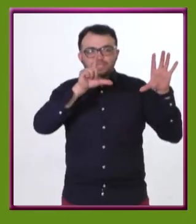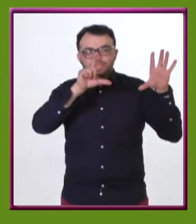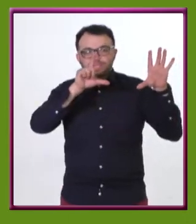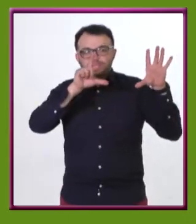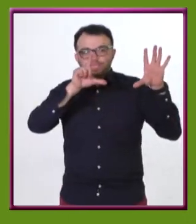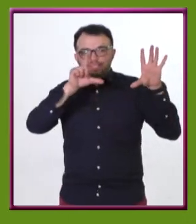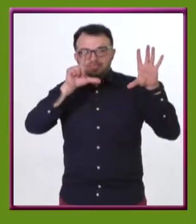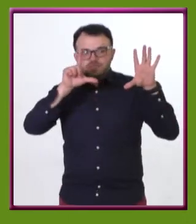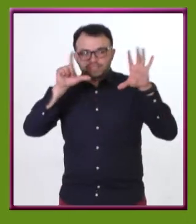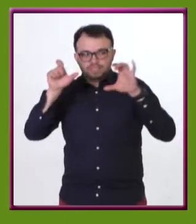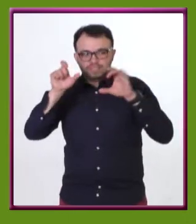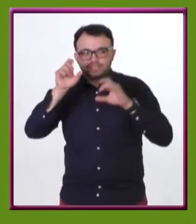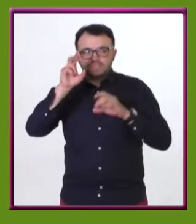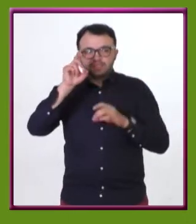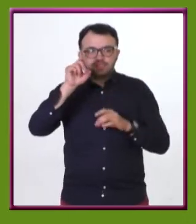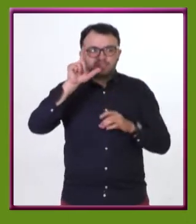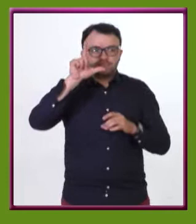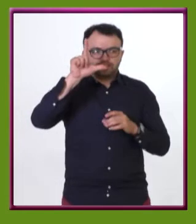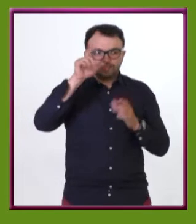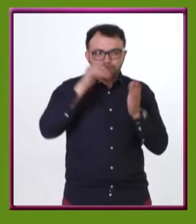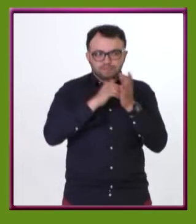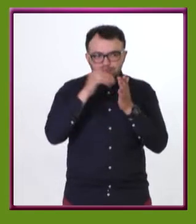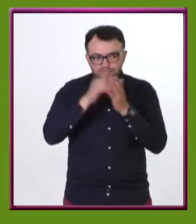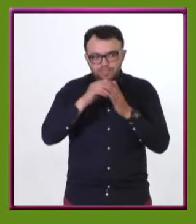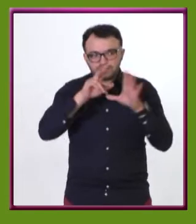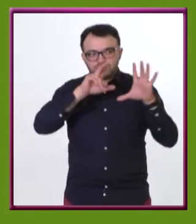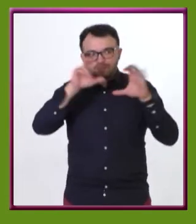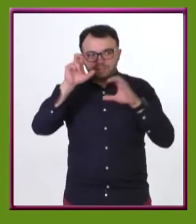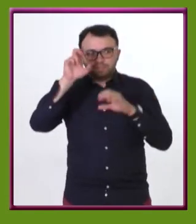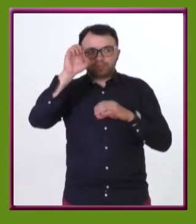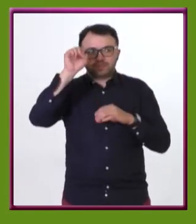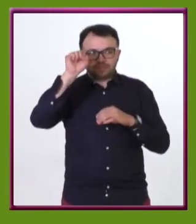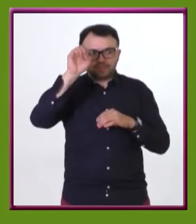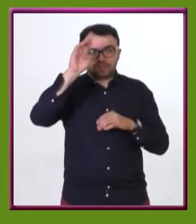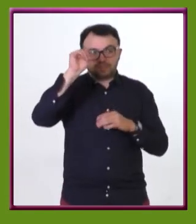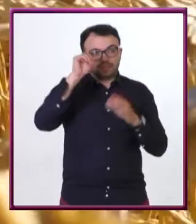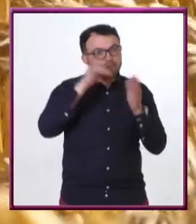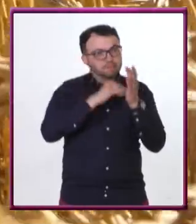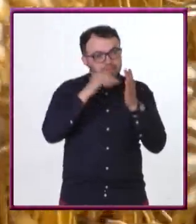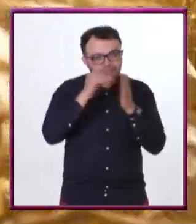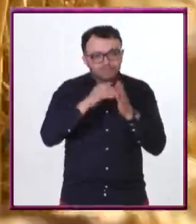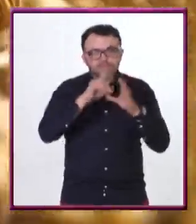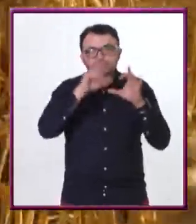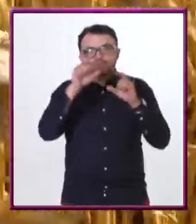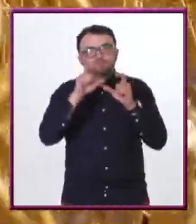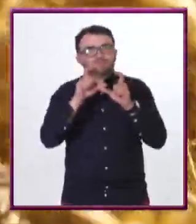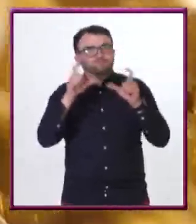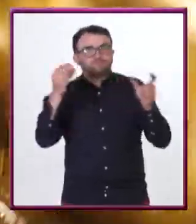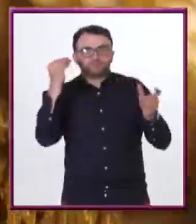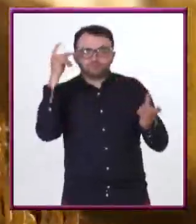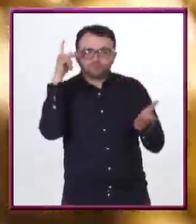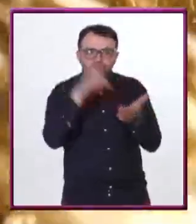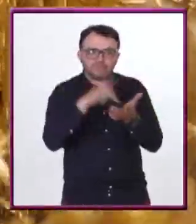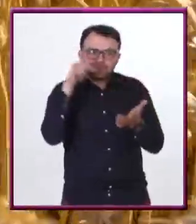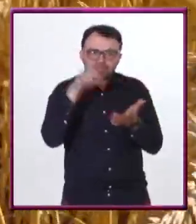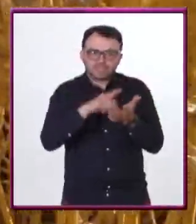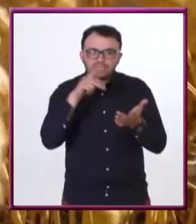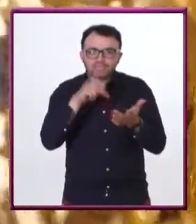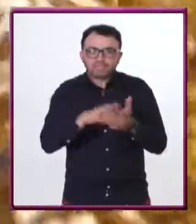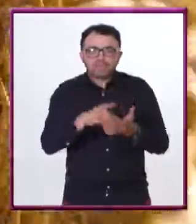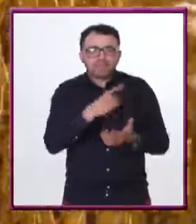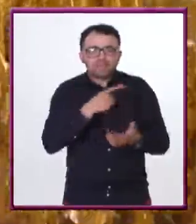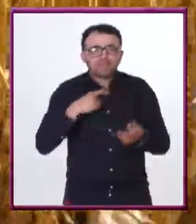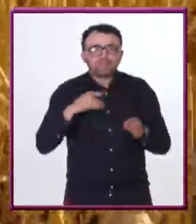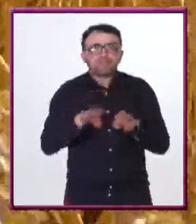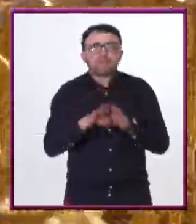pantalla. Eso. Gracias. Es decir, para juntar toda esa cantidad de cereal se tendrían que